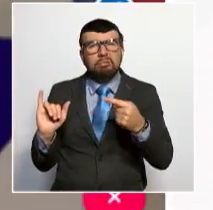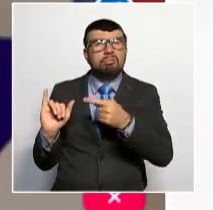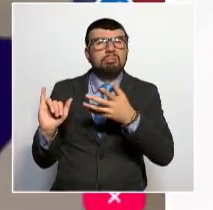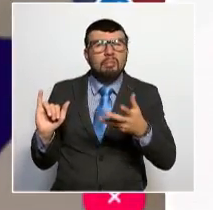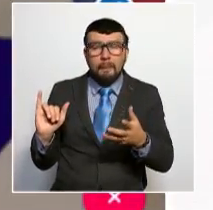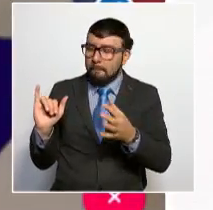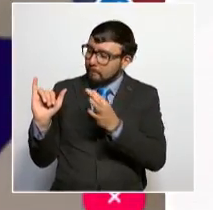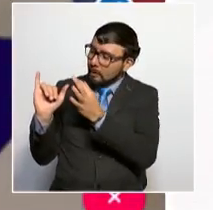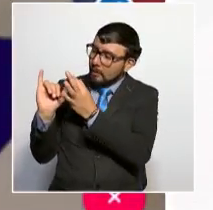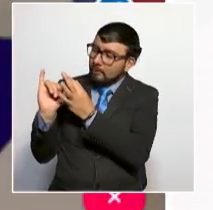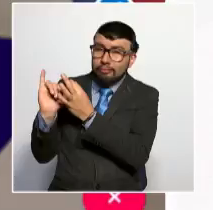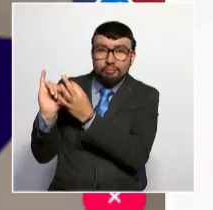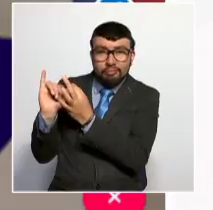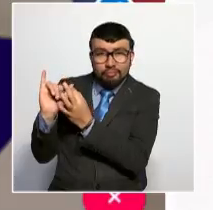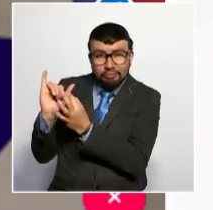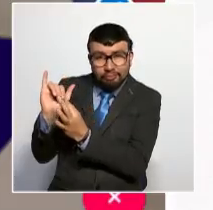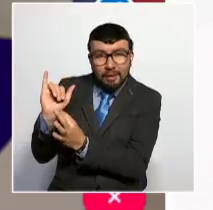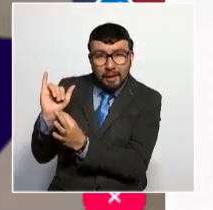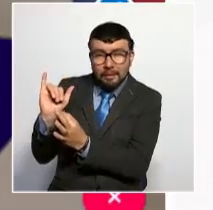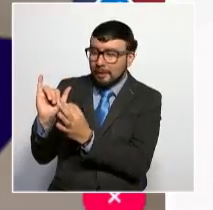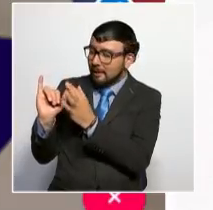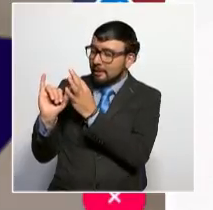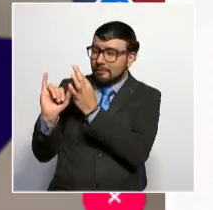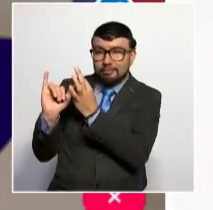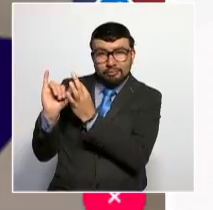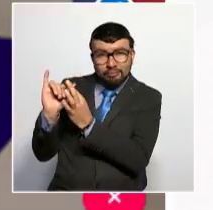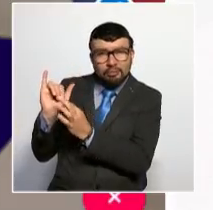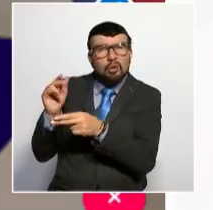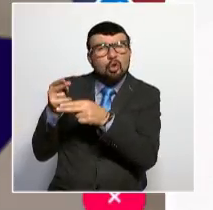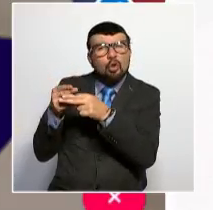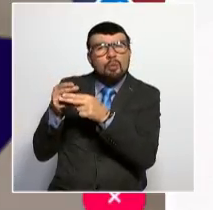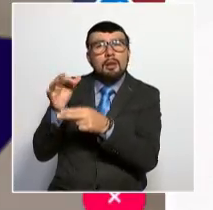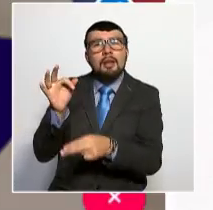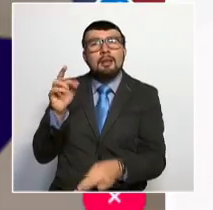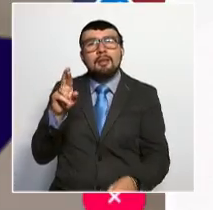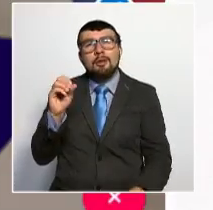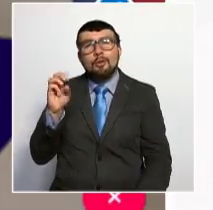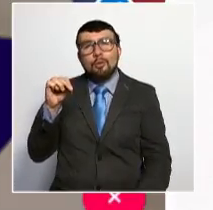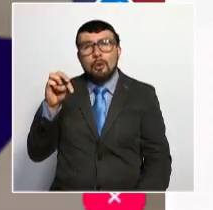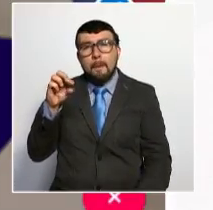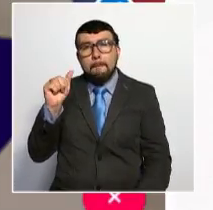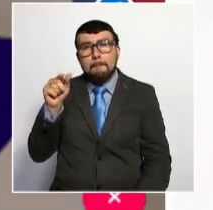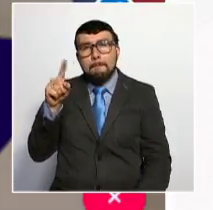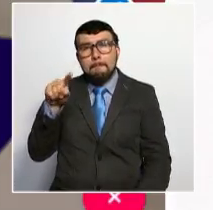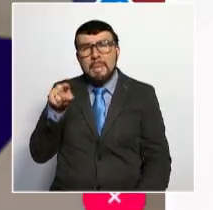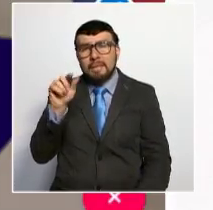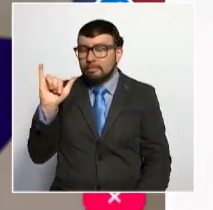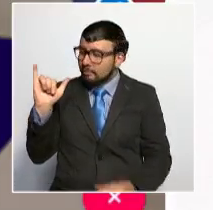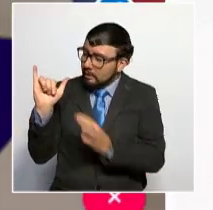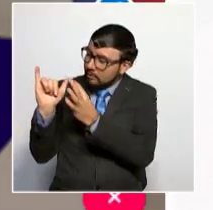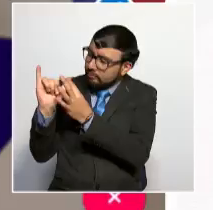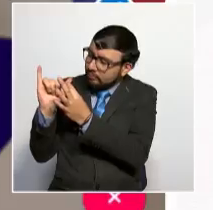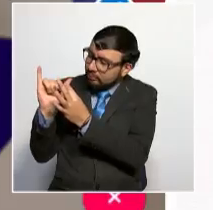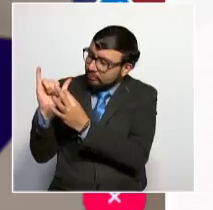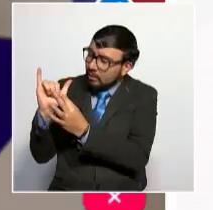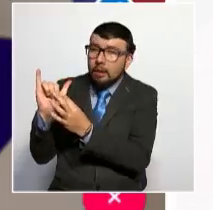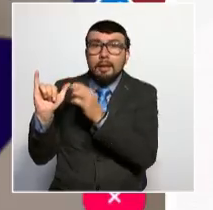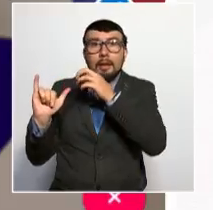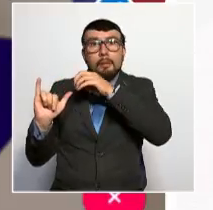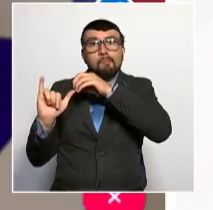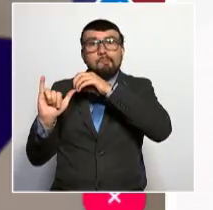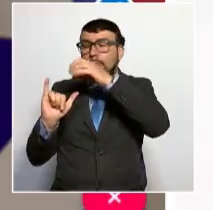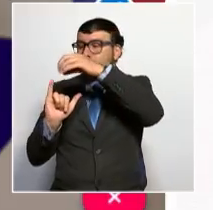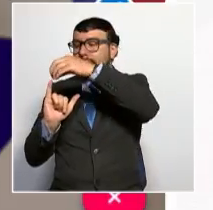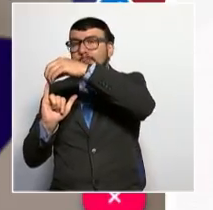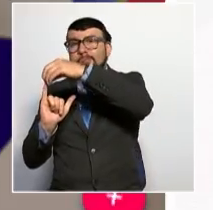las trompas, estas son las trompas, y los ovarios, que son estas áreas